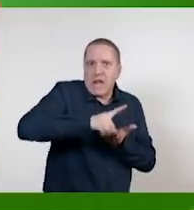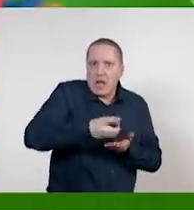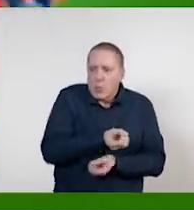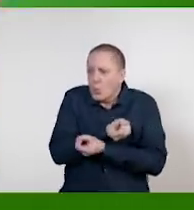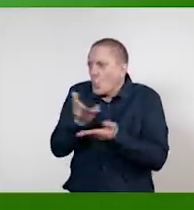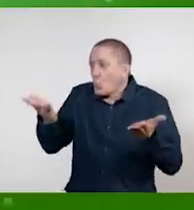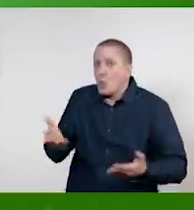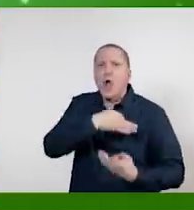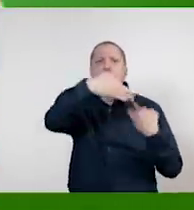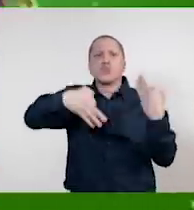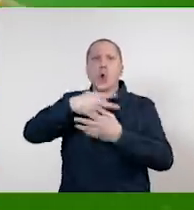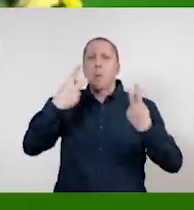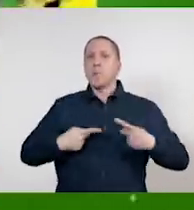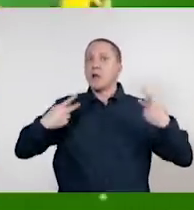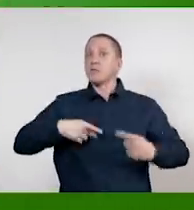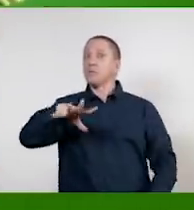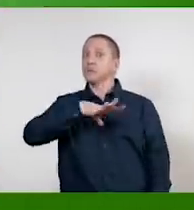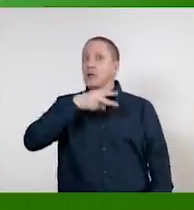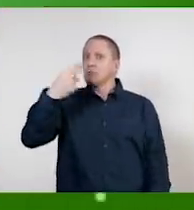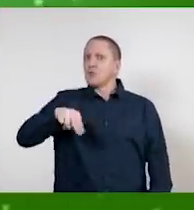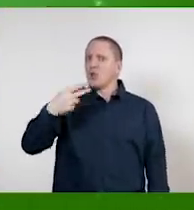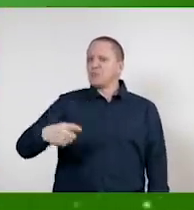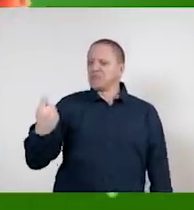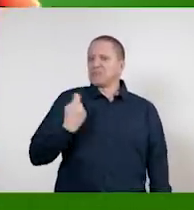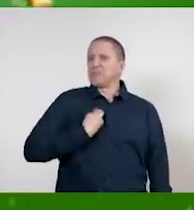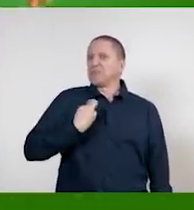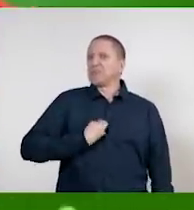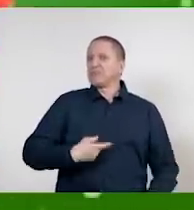porque todas y todos tenemos un nombre para